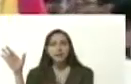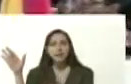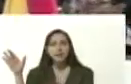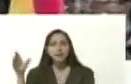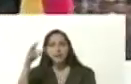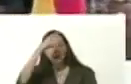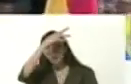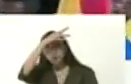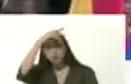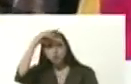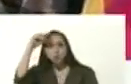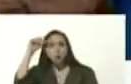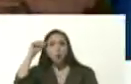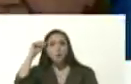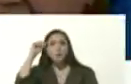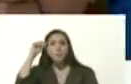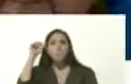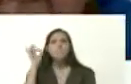Trump, vete.